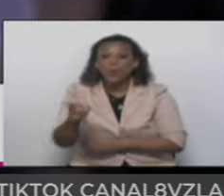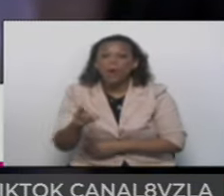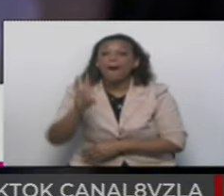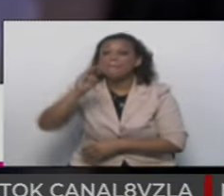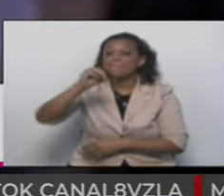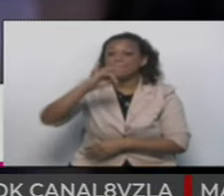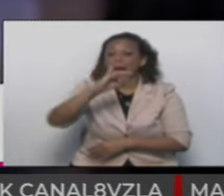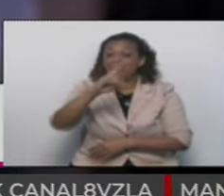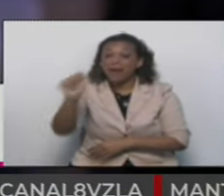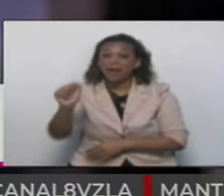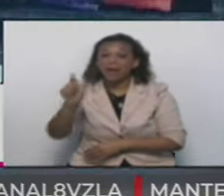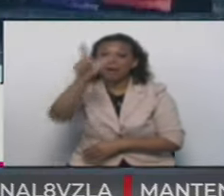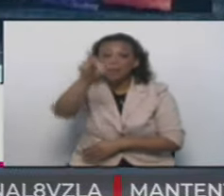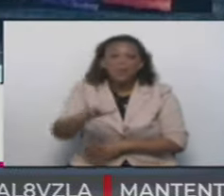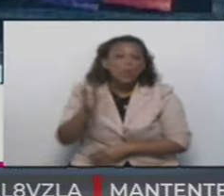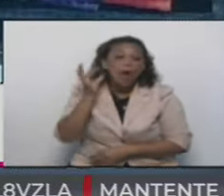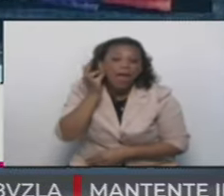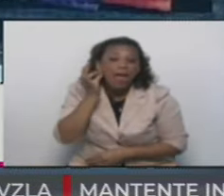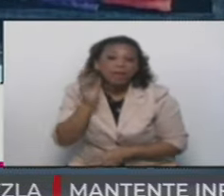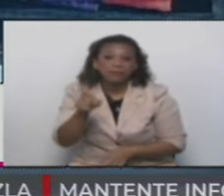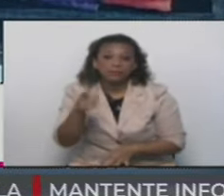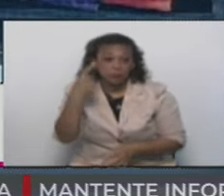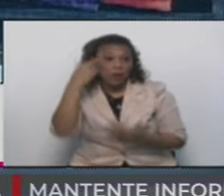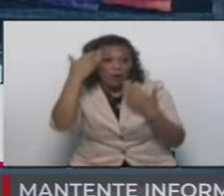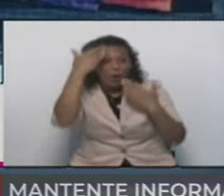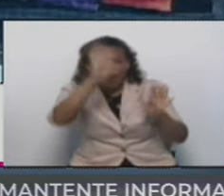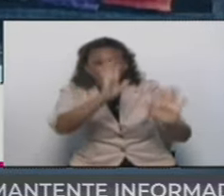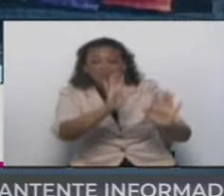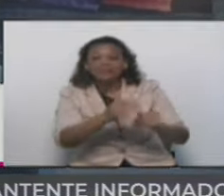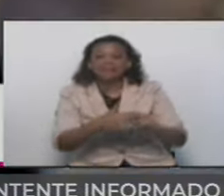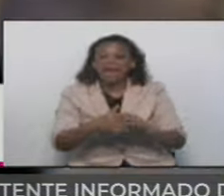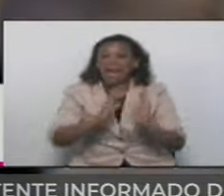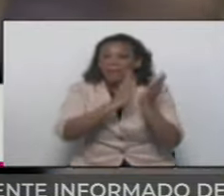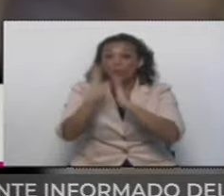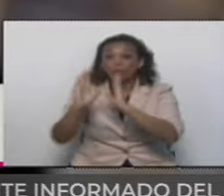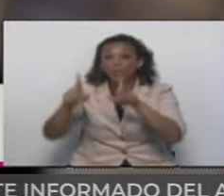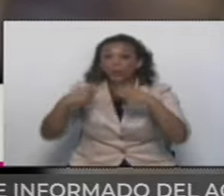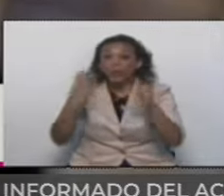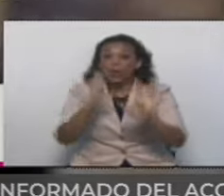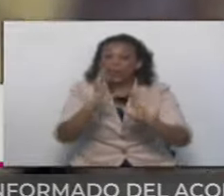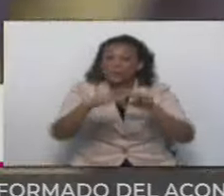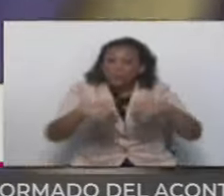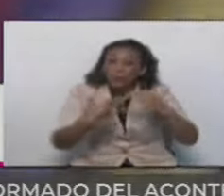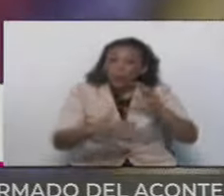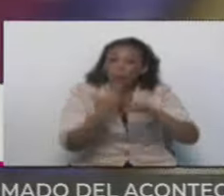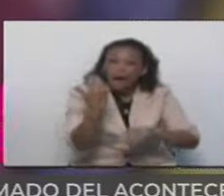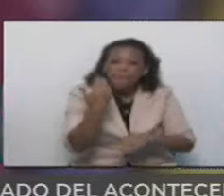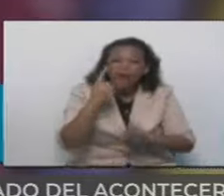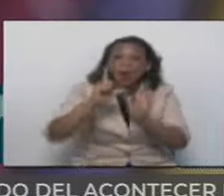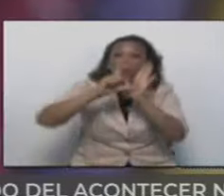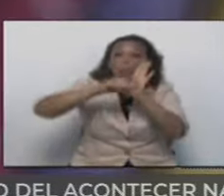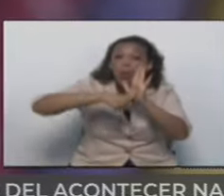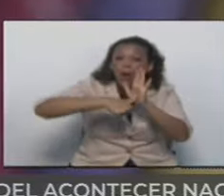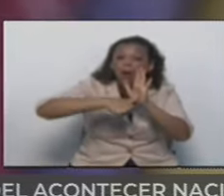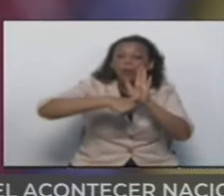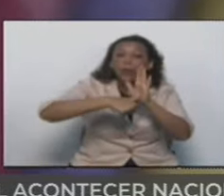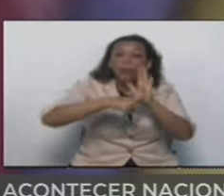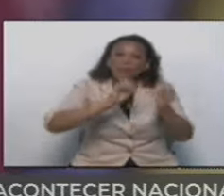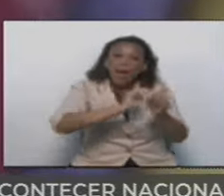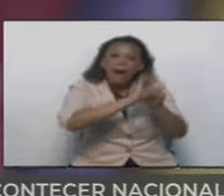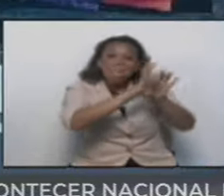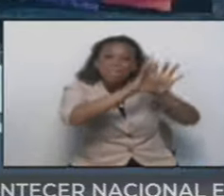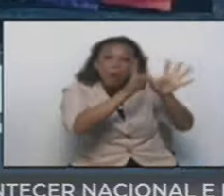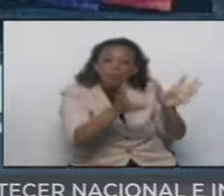gusta escribir. ¿Dónde está Marian? Marian. Las bibliotecas, nuevas tendencias post-pandemia. Mira, la